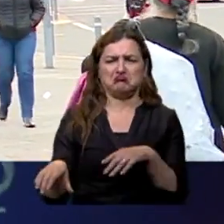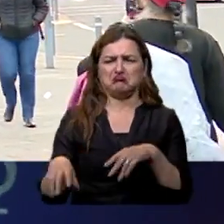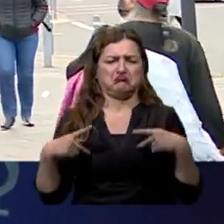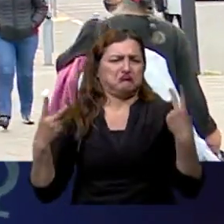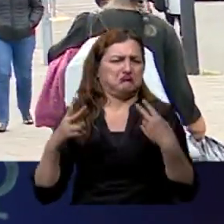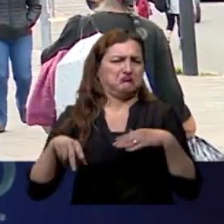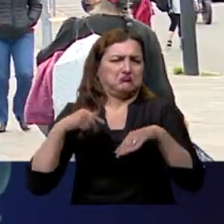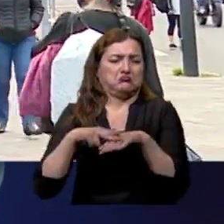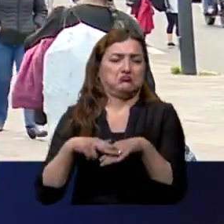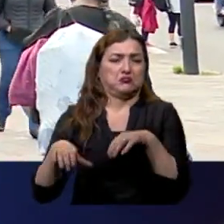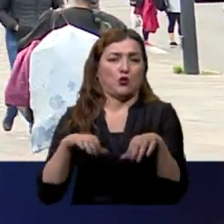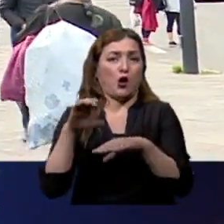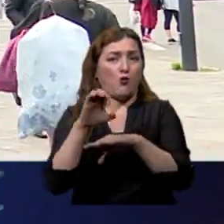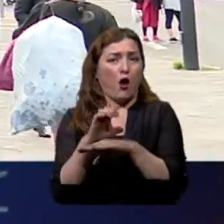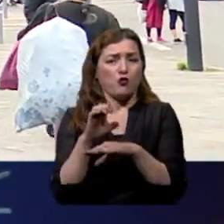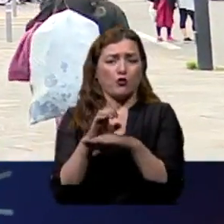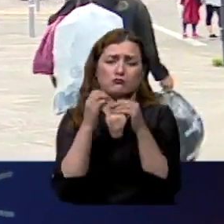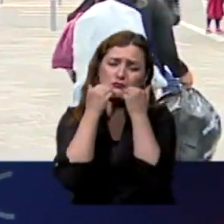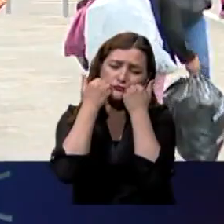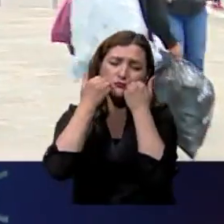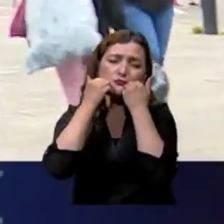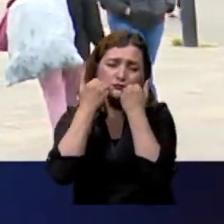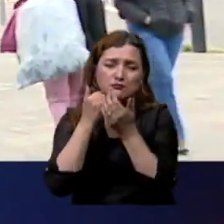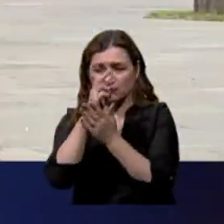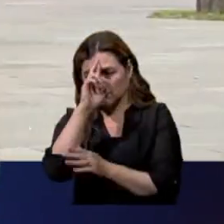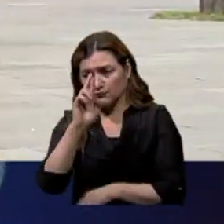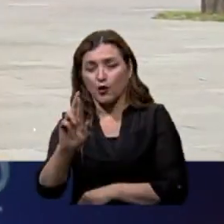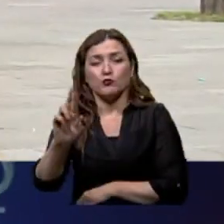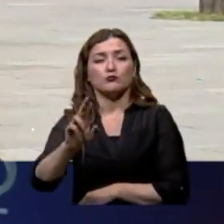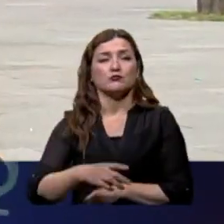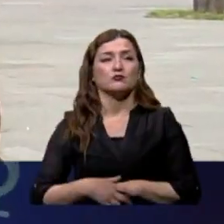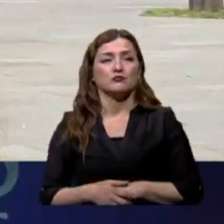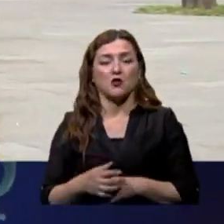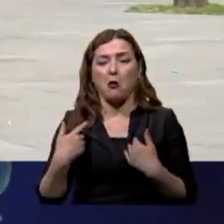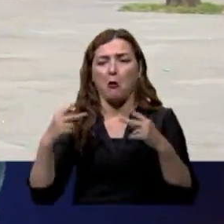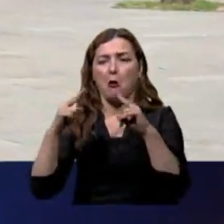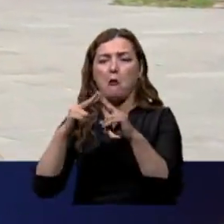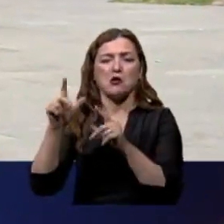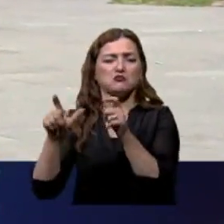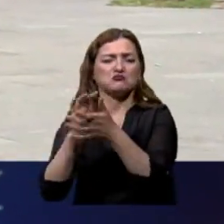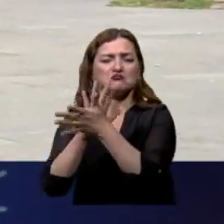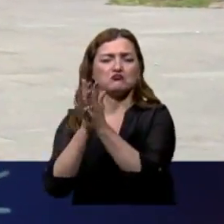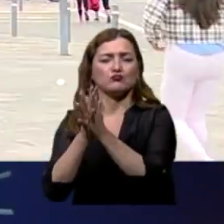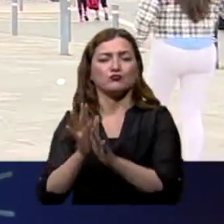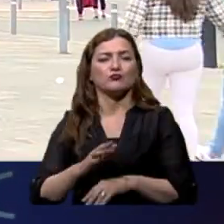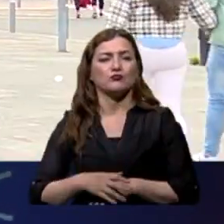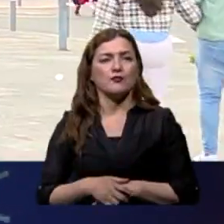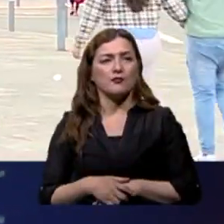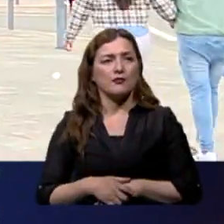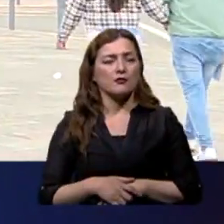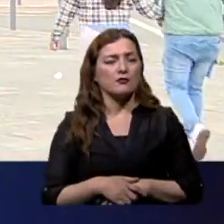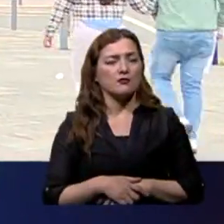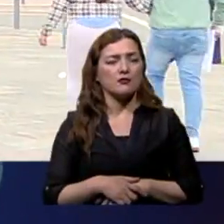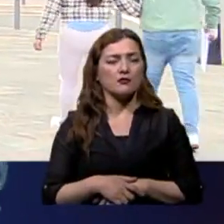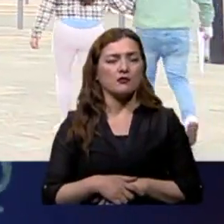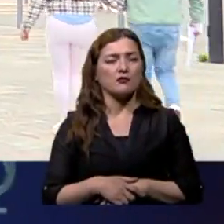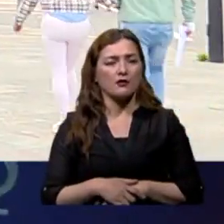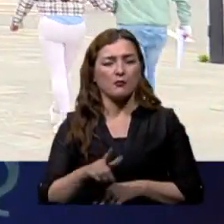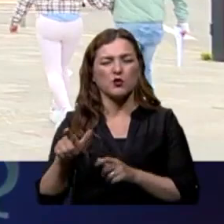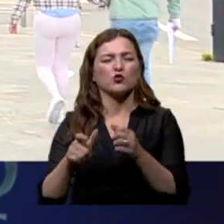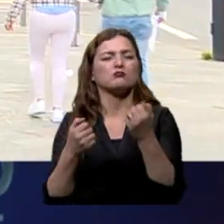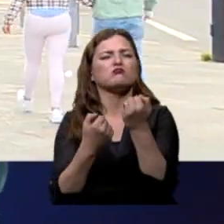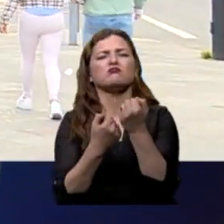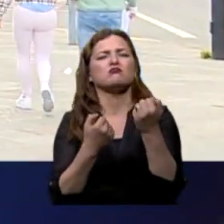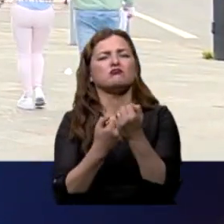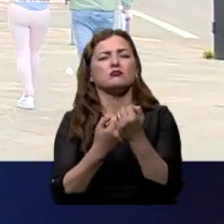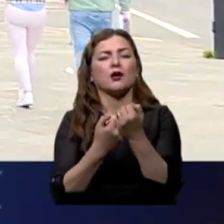acá en Ecuador les tratan con cariño también y con respeto, ¿no? No, la verdad no conozco a nadie. Más que apoyo, dar